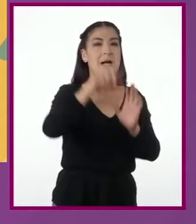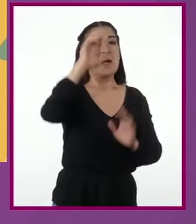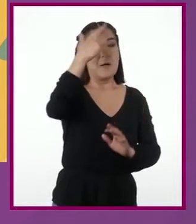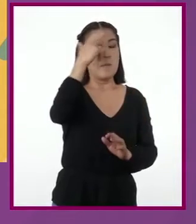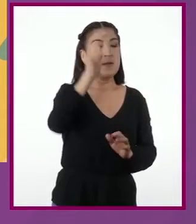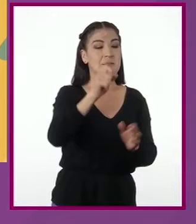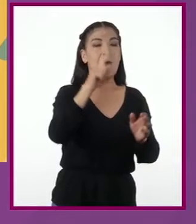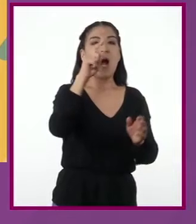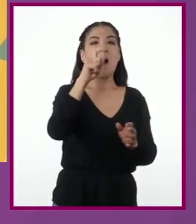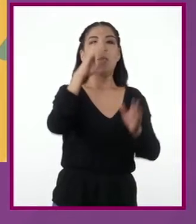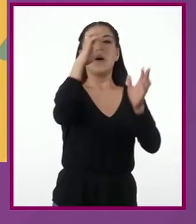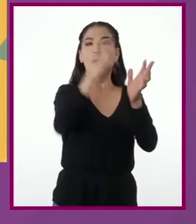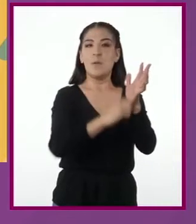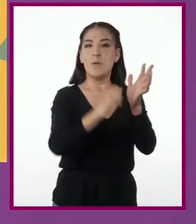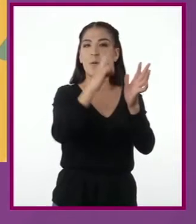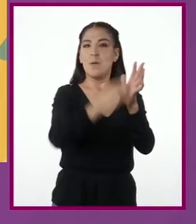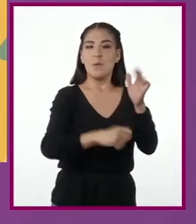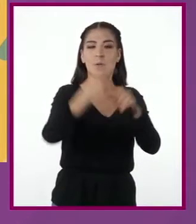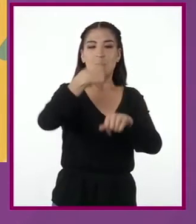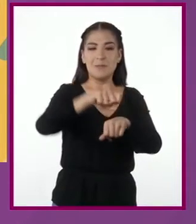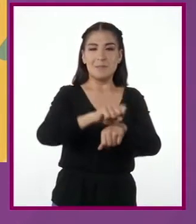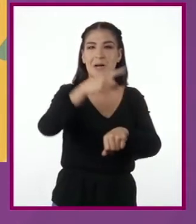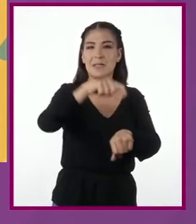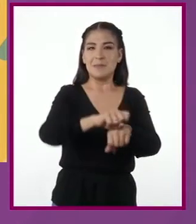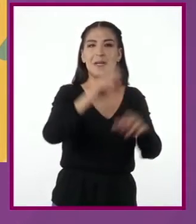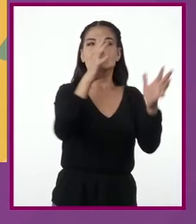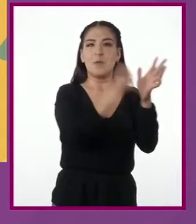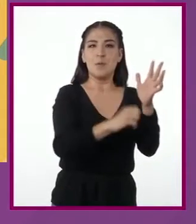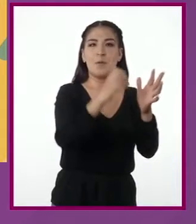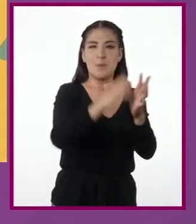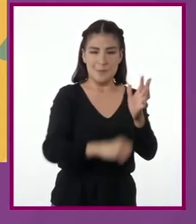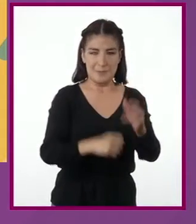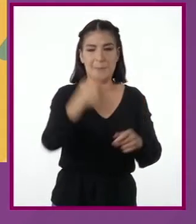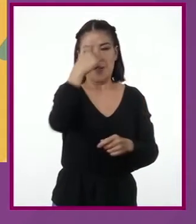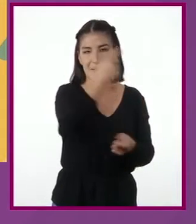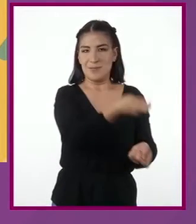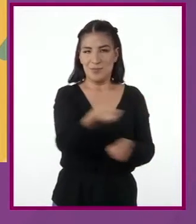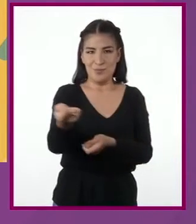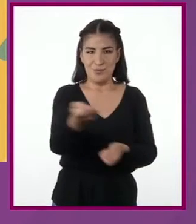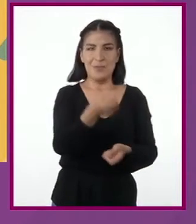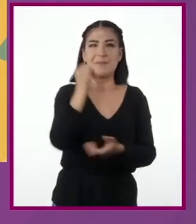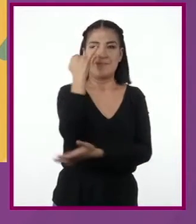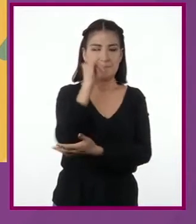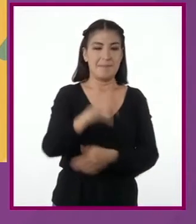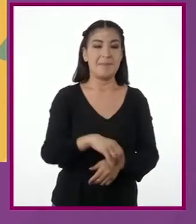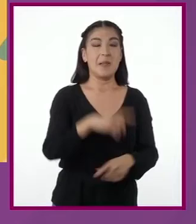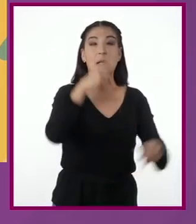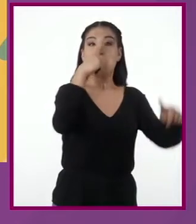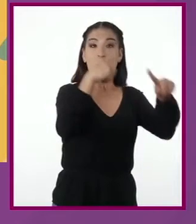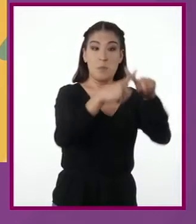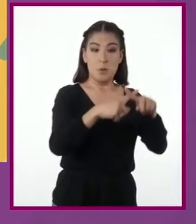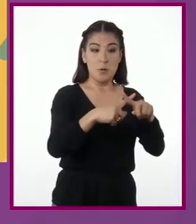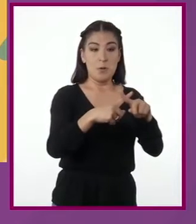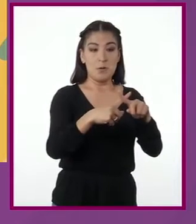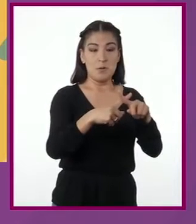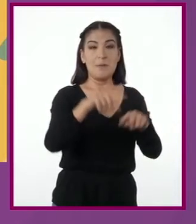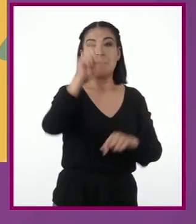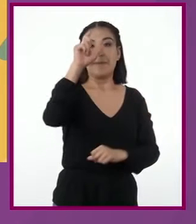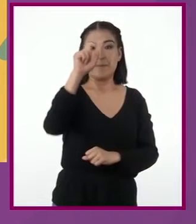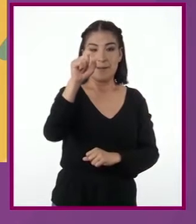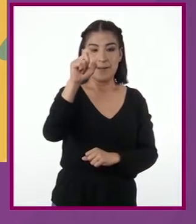trata del consumo de agua para regar el jardín, y al multiplicar esta cantidad por